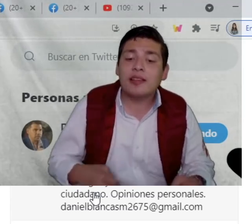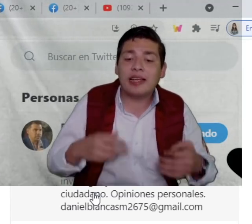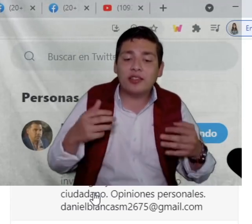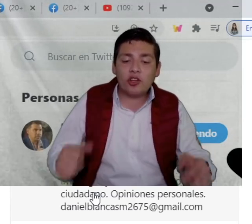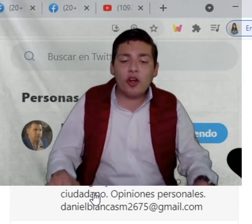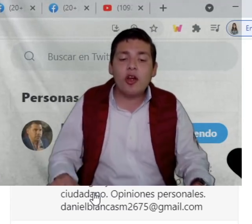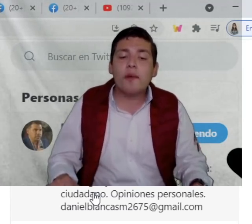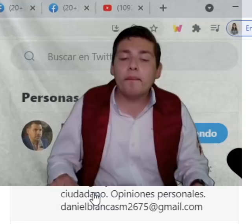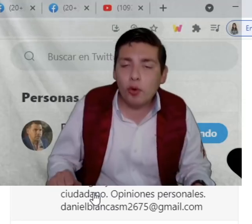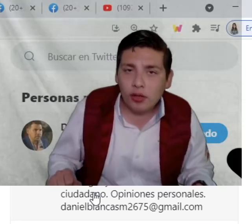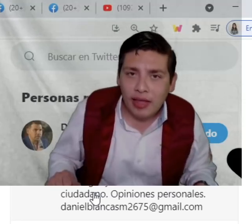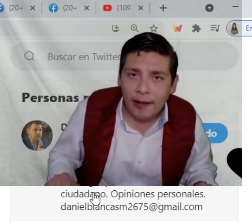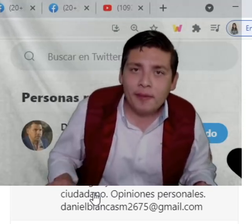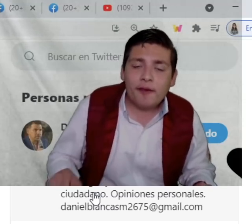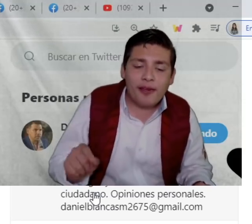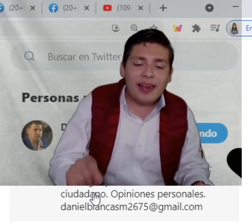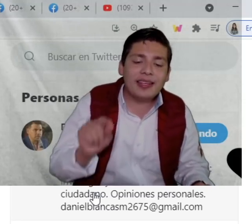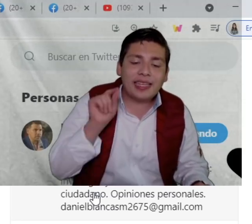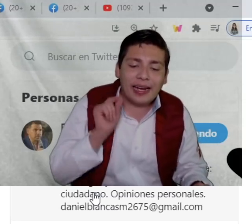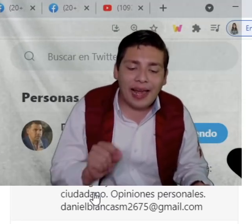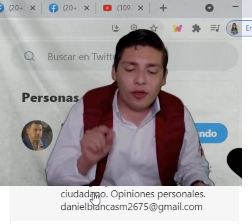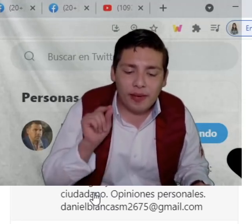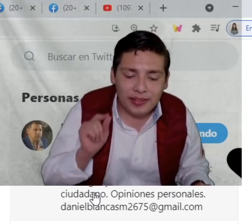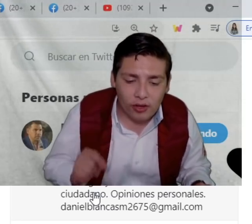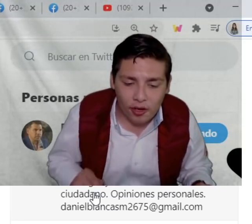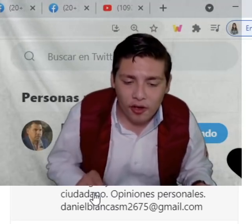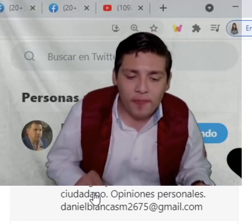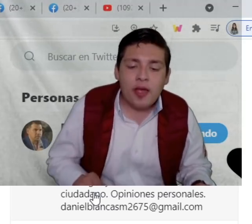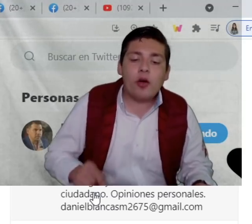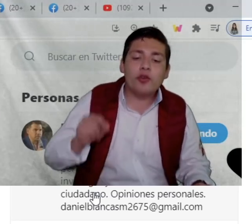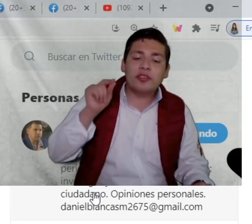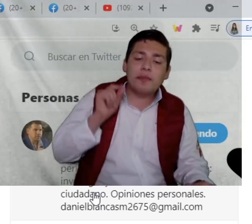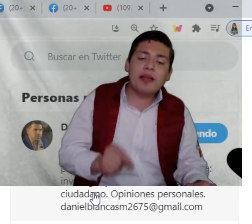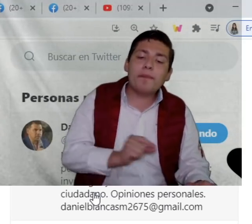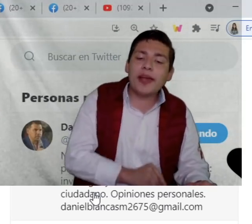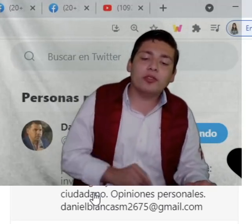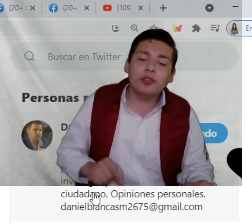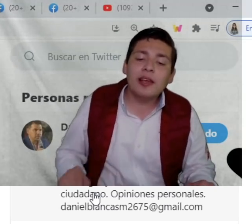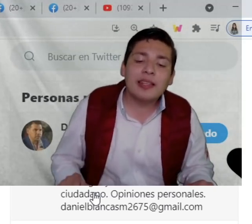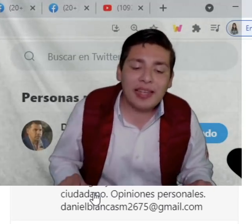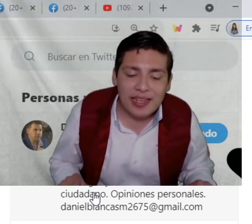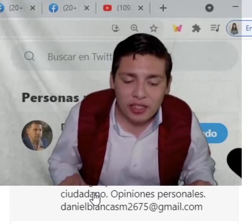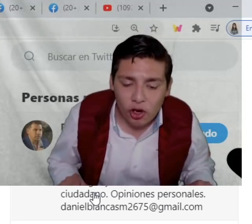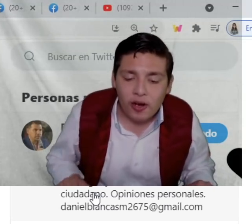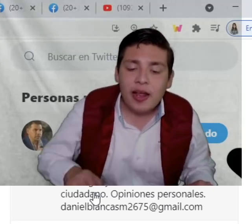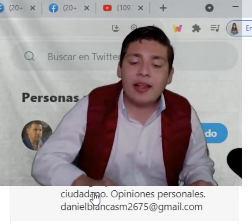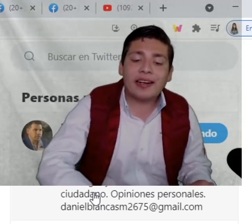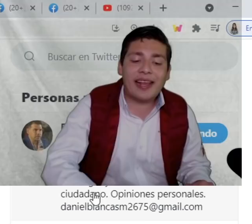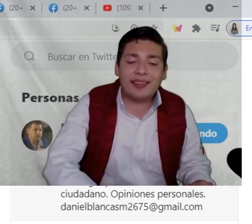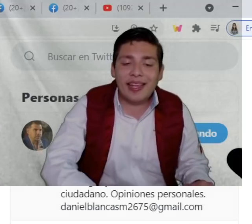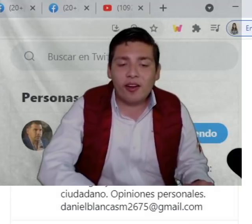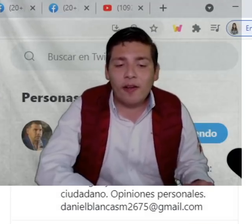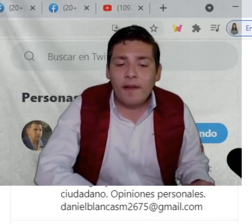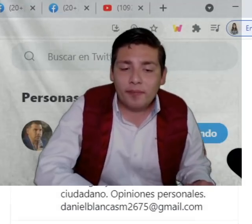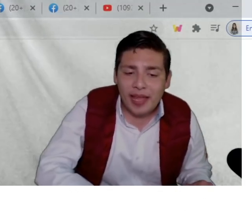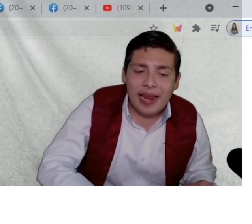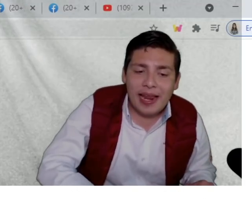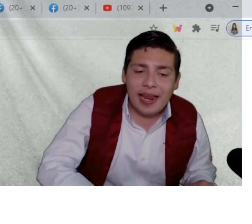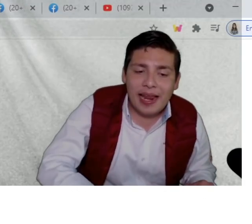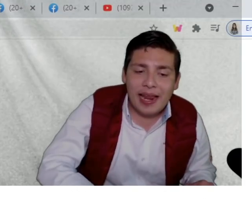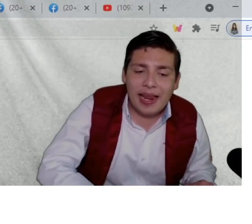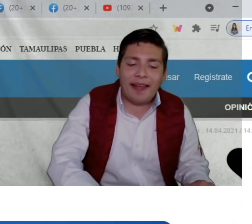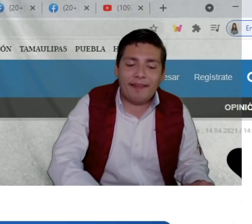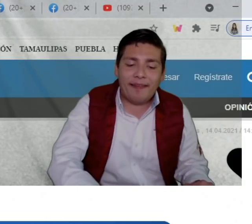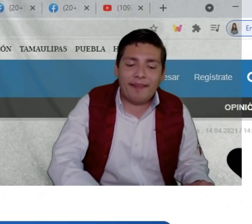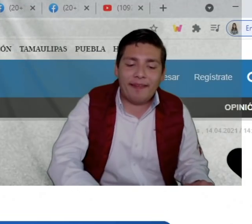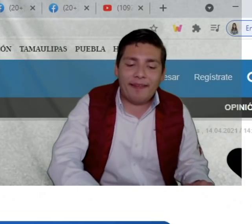91 millones de pesos. Sanción, multa. Félix Salgado Macedonio, 11.000 pesos. Sanción, retiro de